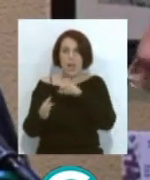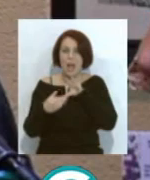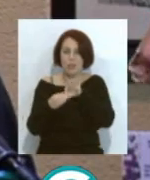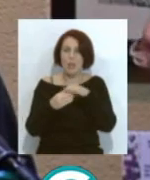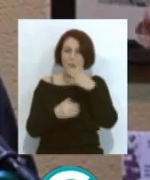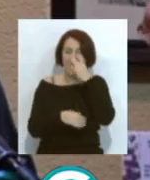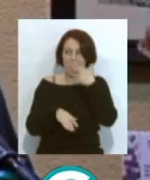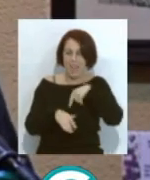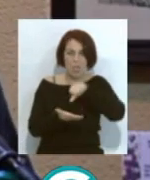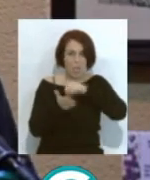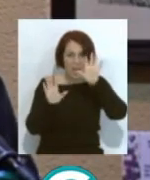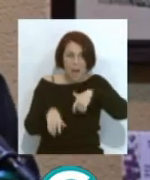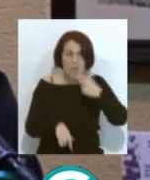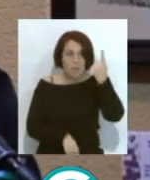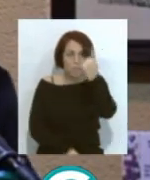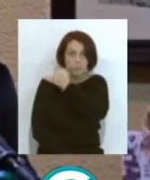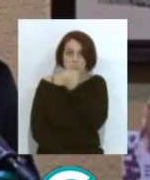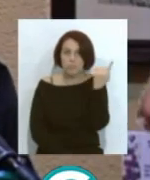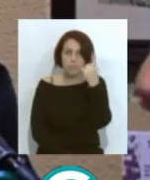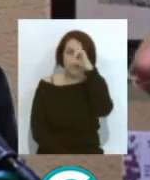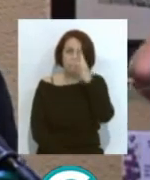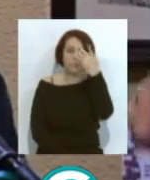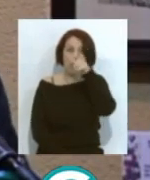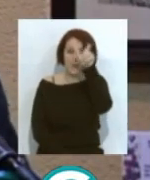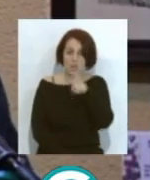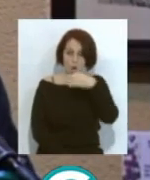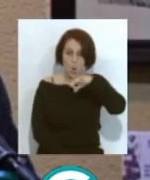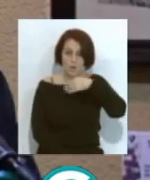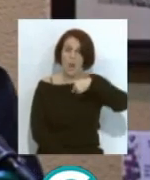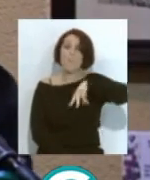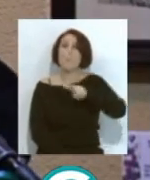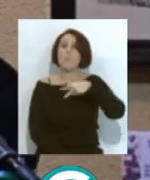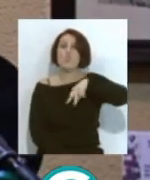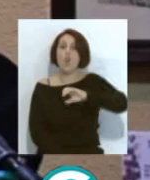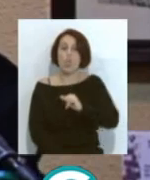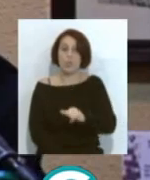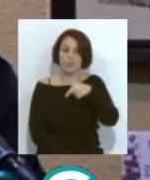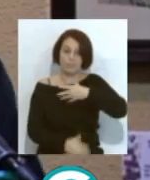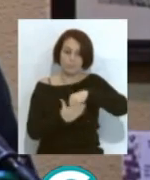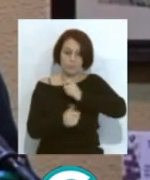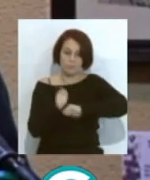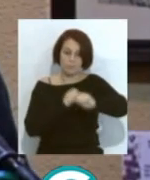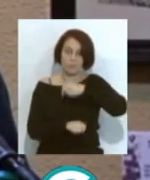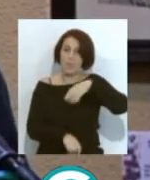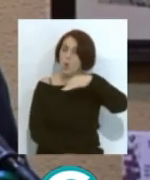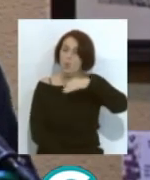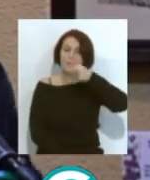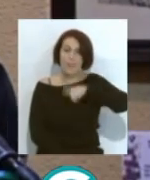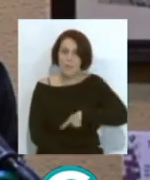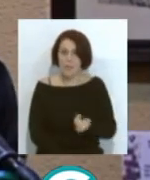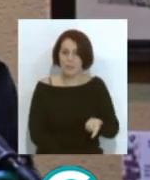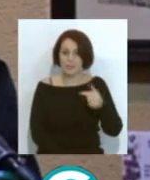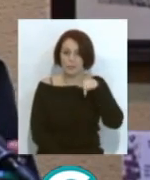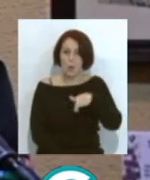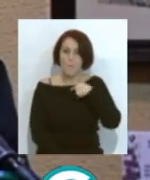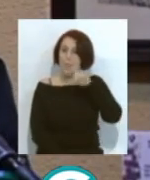Cádiz, que surgen de la iniciativa de un personaje único, como es Juan Muñoz, en una peña que también es única. Y que aquello